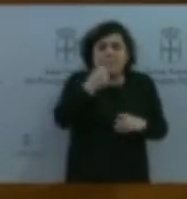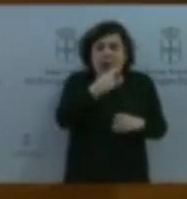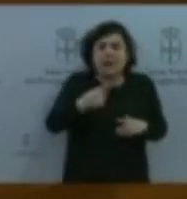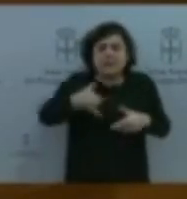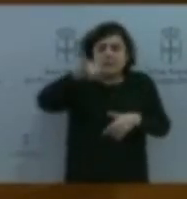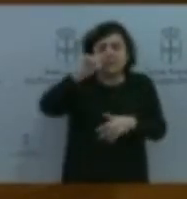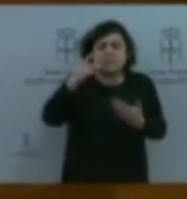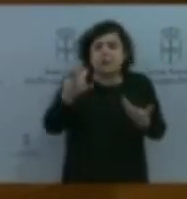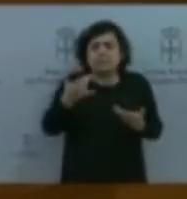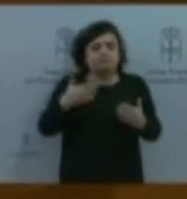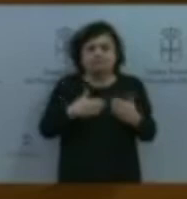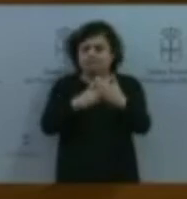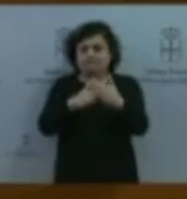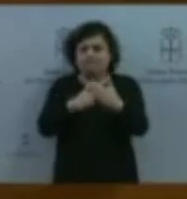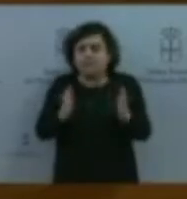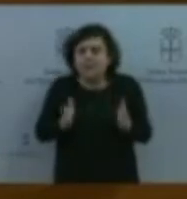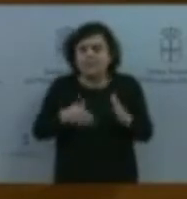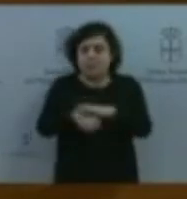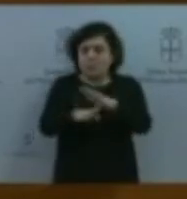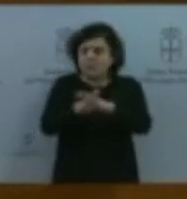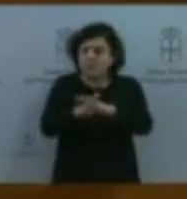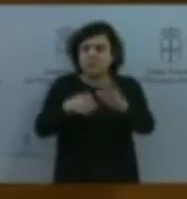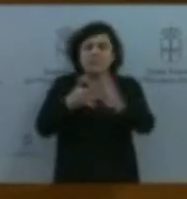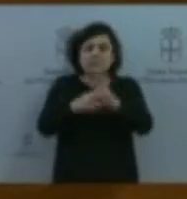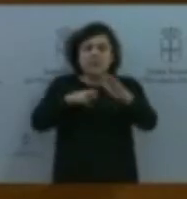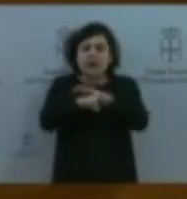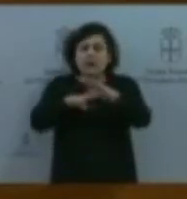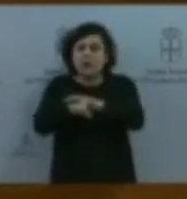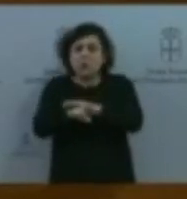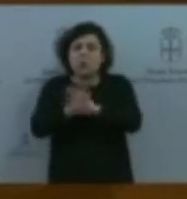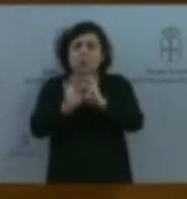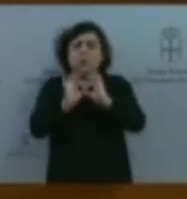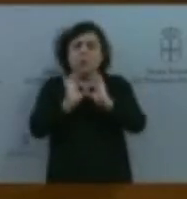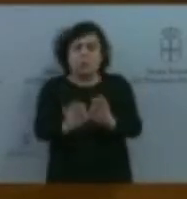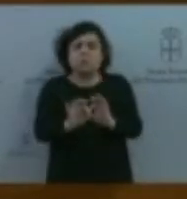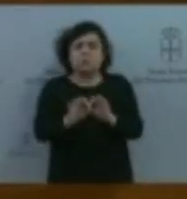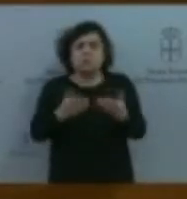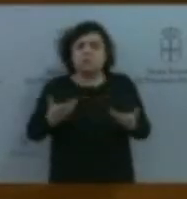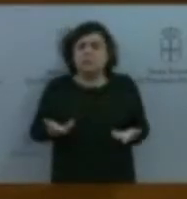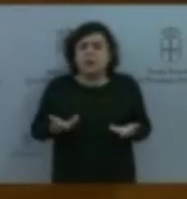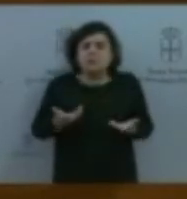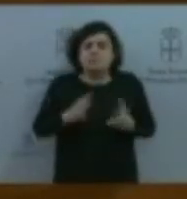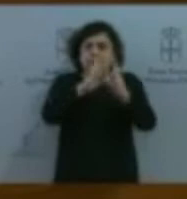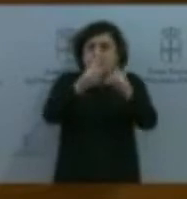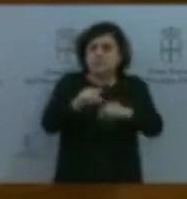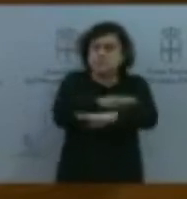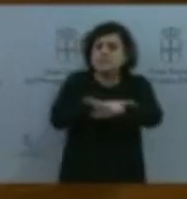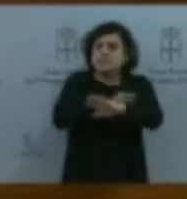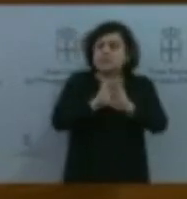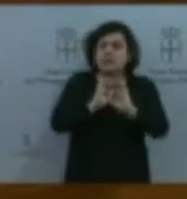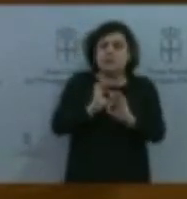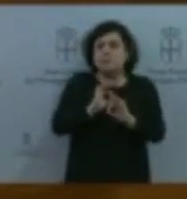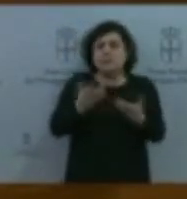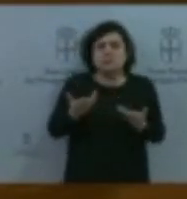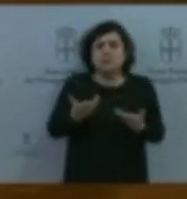eso es pérdida de recursos y diría pérdida de seriedad de la administración, pero esas herramientas pueden ser efectivas en la